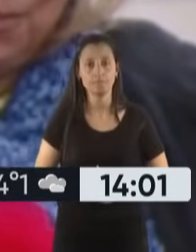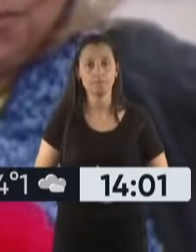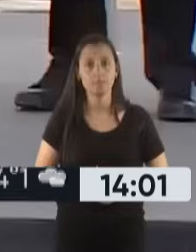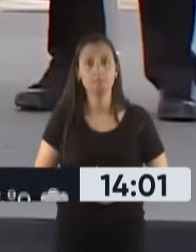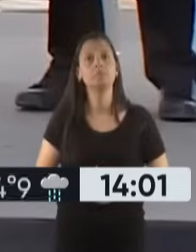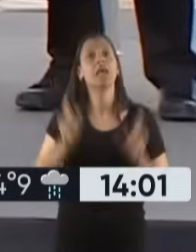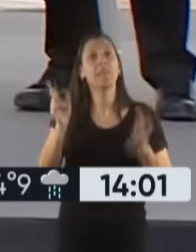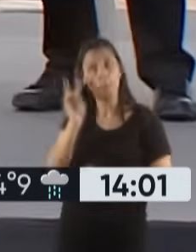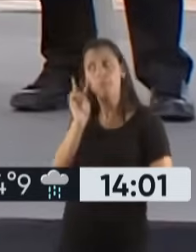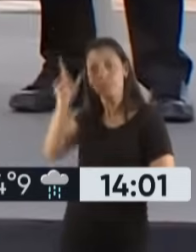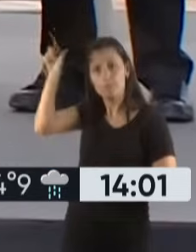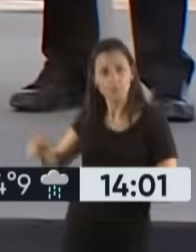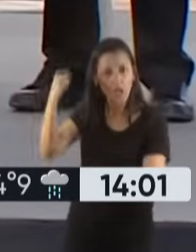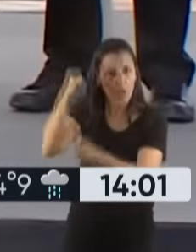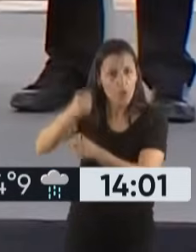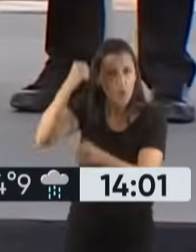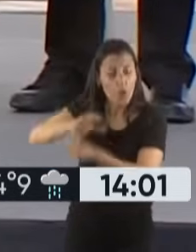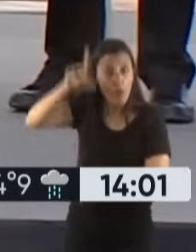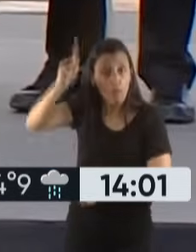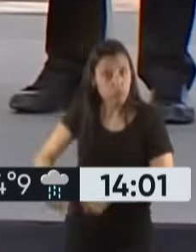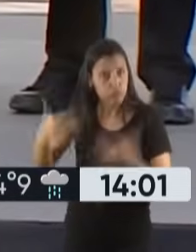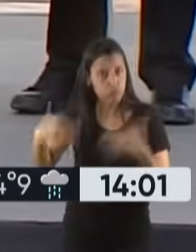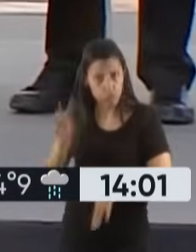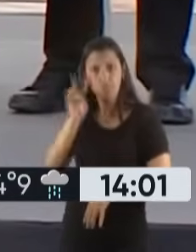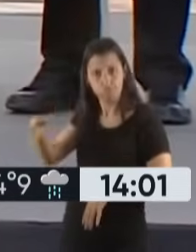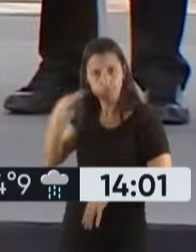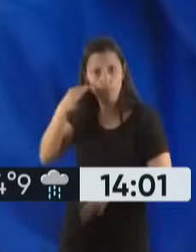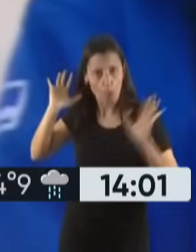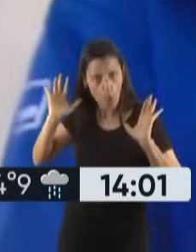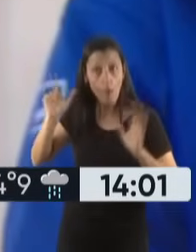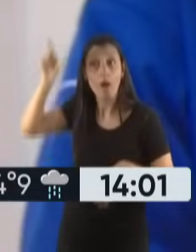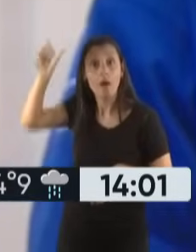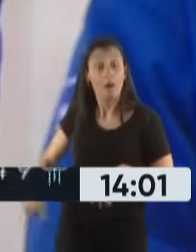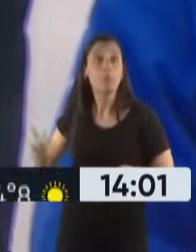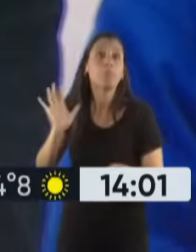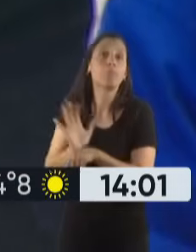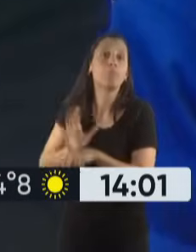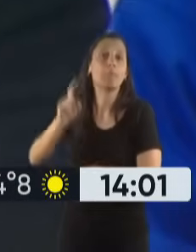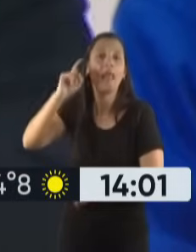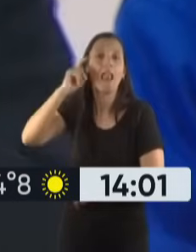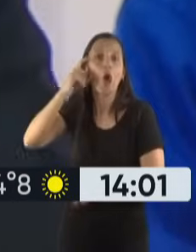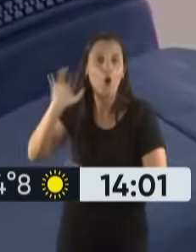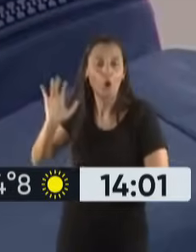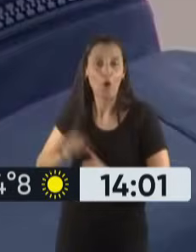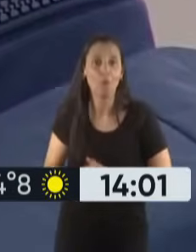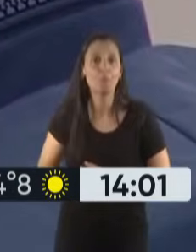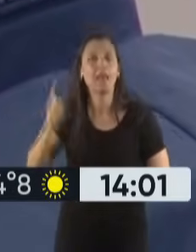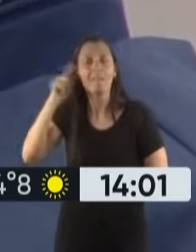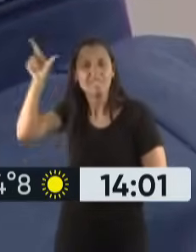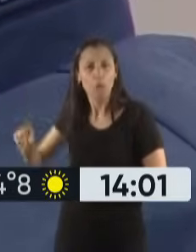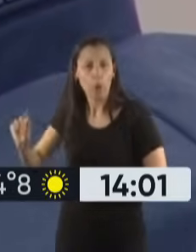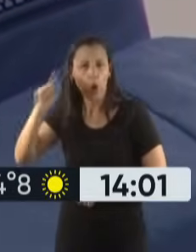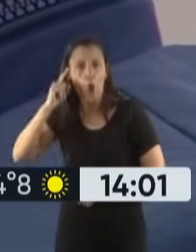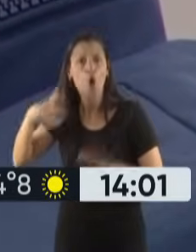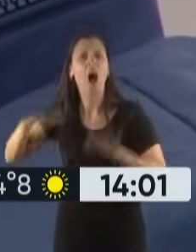Lo he visto trabajar incansablemente. Es un loco que de repente te manda un mensaje a las 2 de la